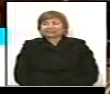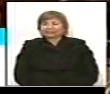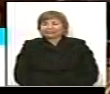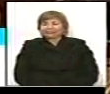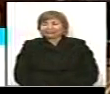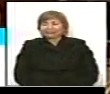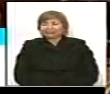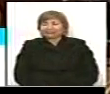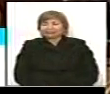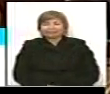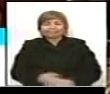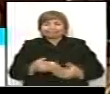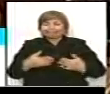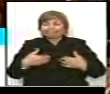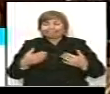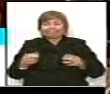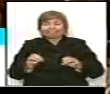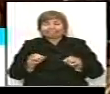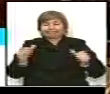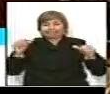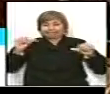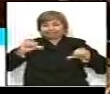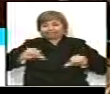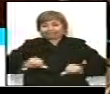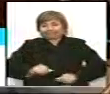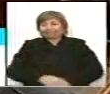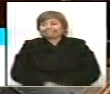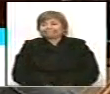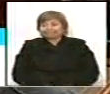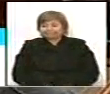¿Qué haríamos si no podríamos fracasar?